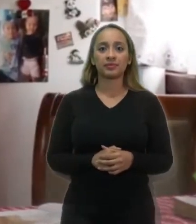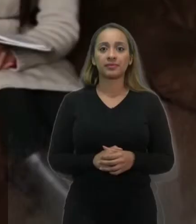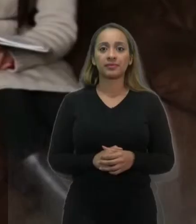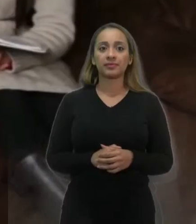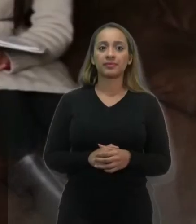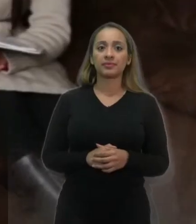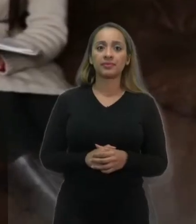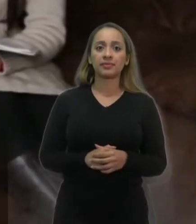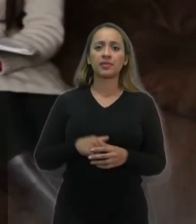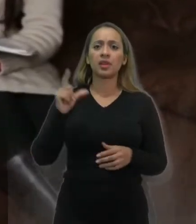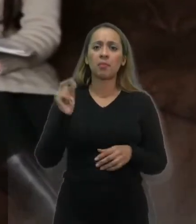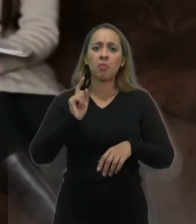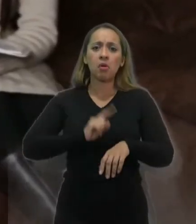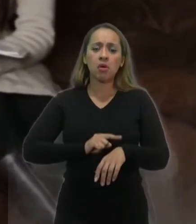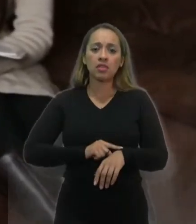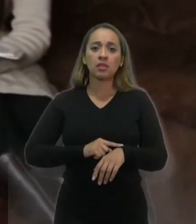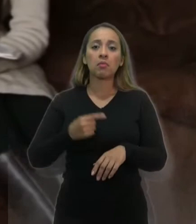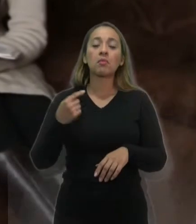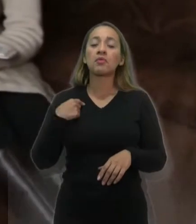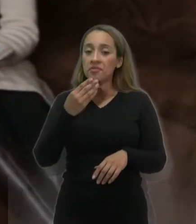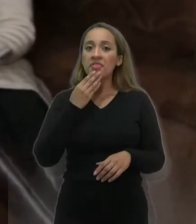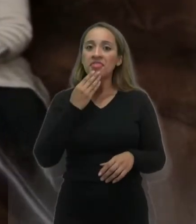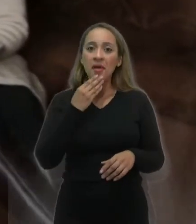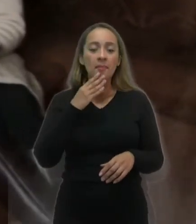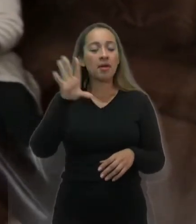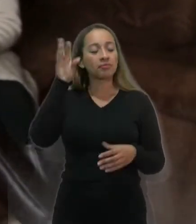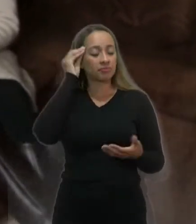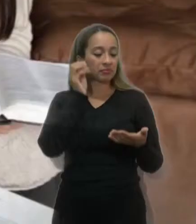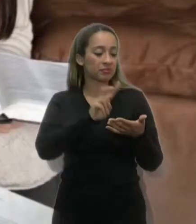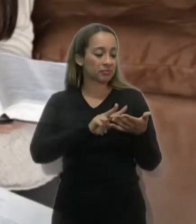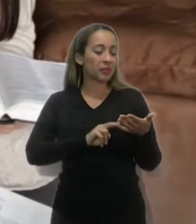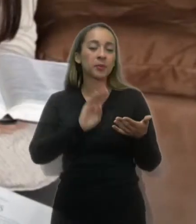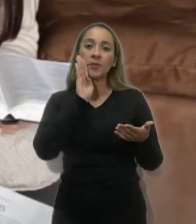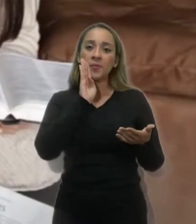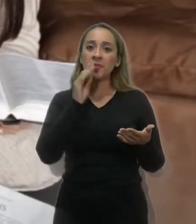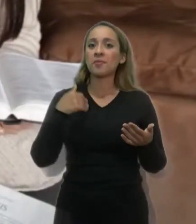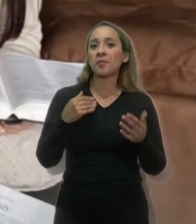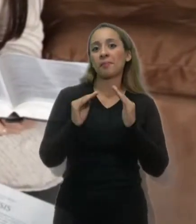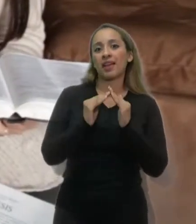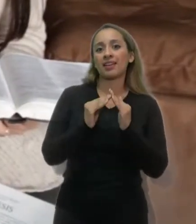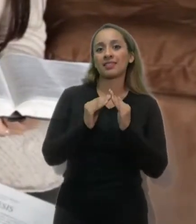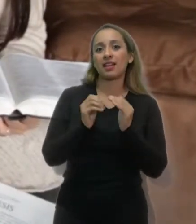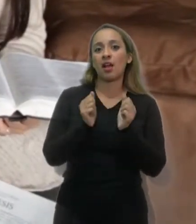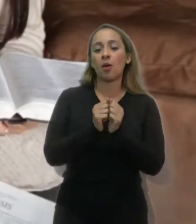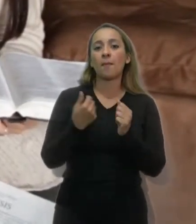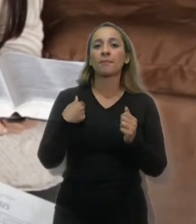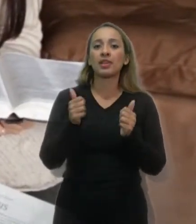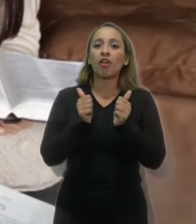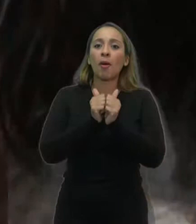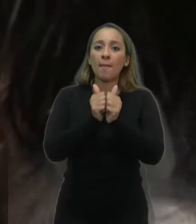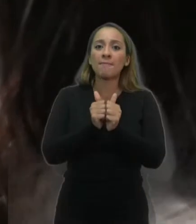En poco tiempo, yo también empecé a recibir estudios bíblicos en mi casa, con mi compañera Dayan,